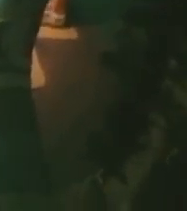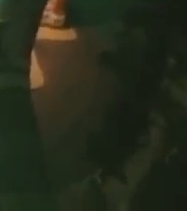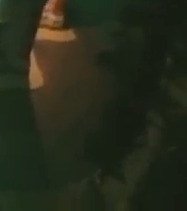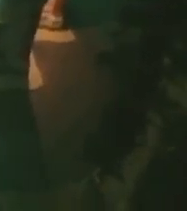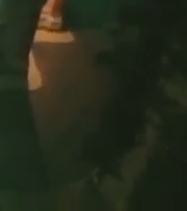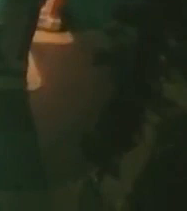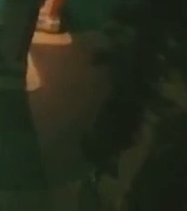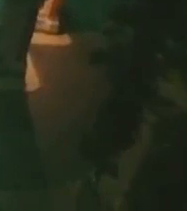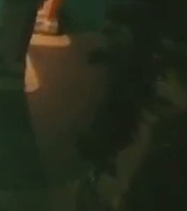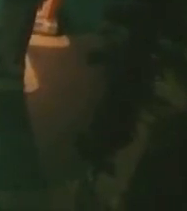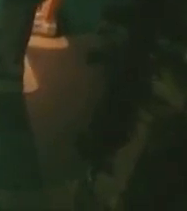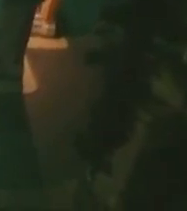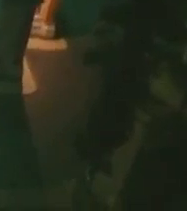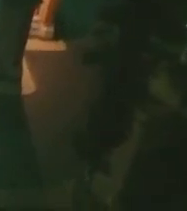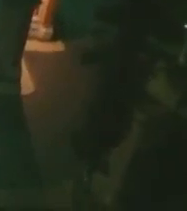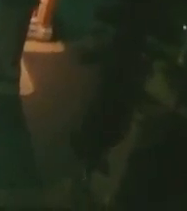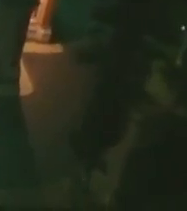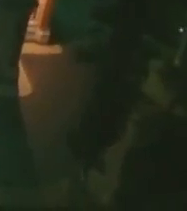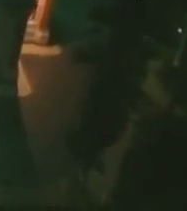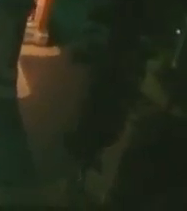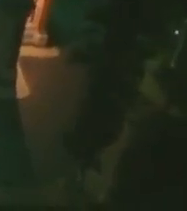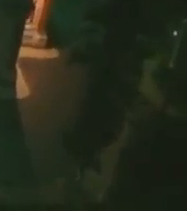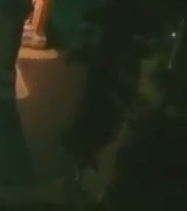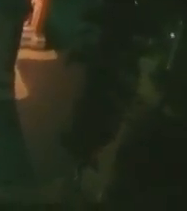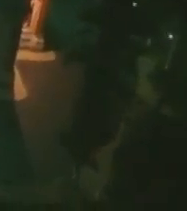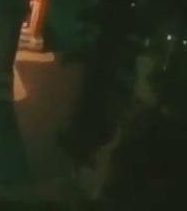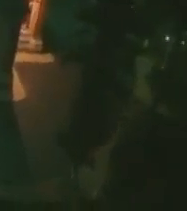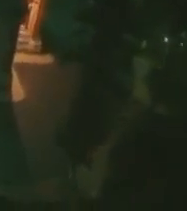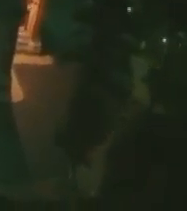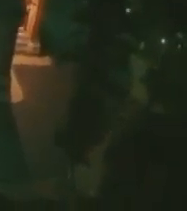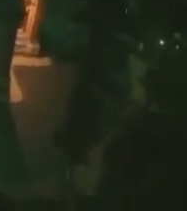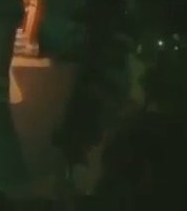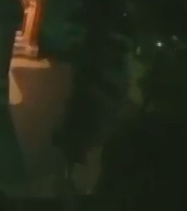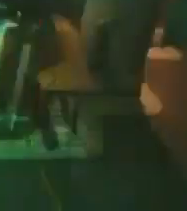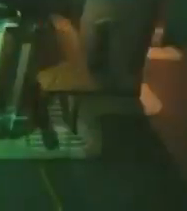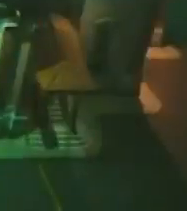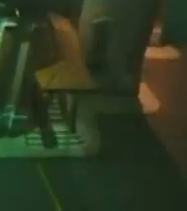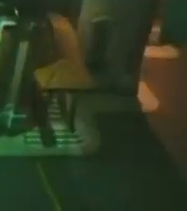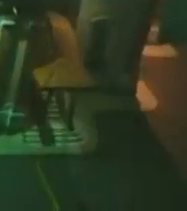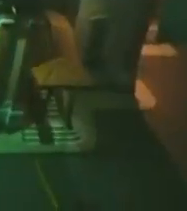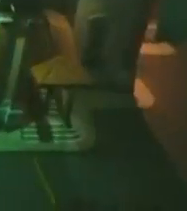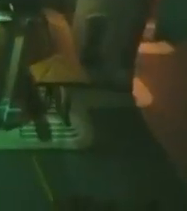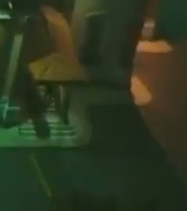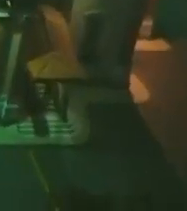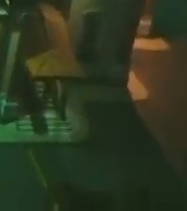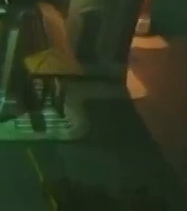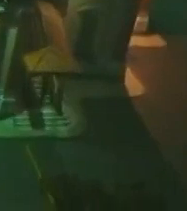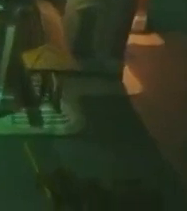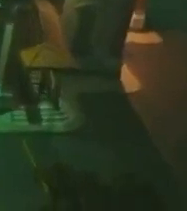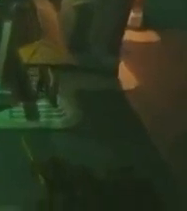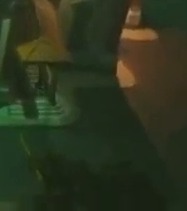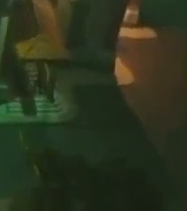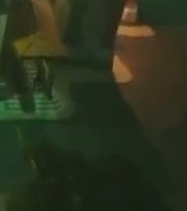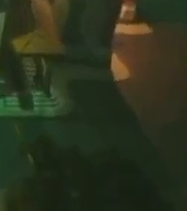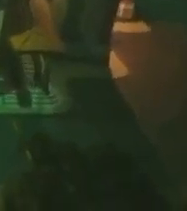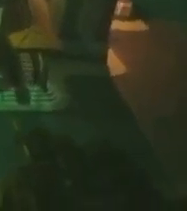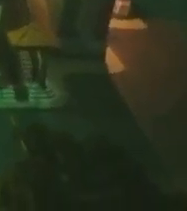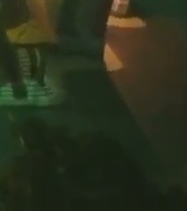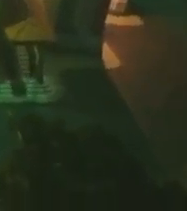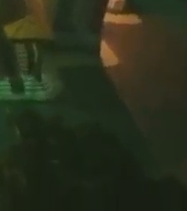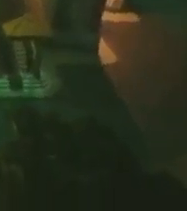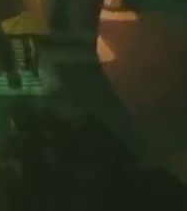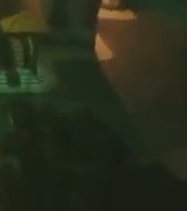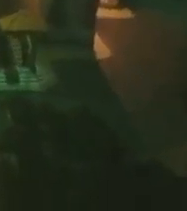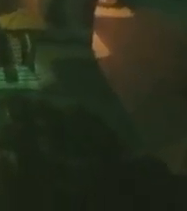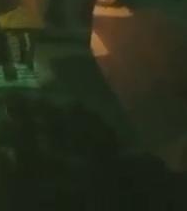del presidente de la República, Nicolás Maduro Moros, en lo que ha sido el recibimiento al viceprimer ministro de la República de Cuba, Ricardo